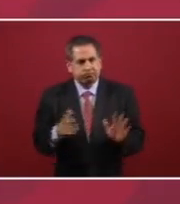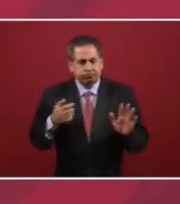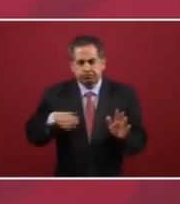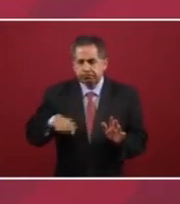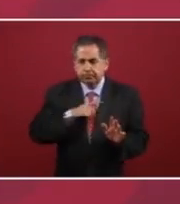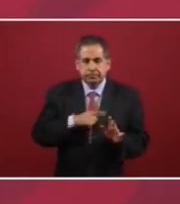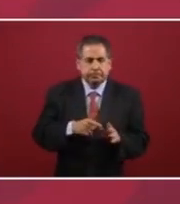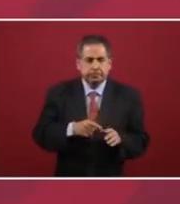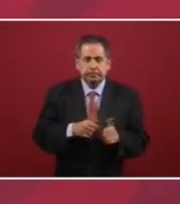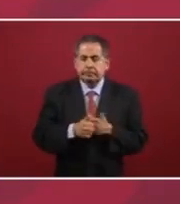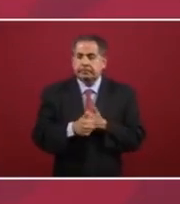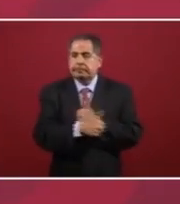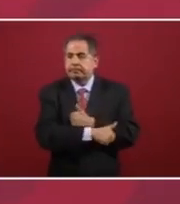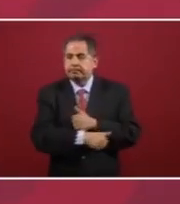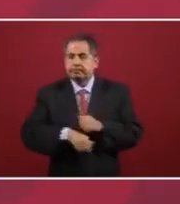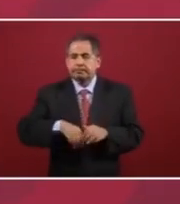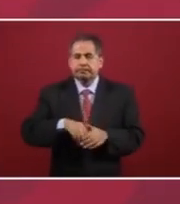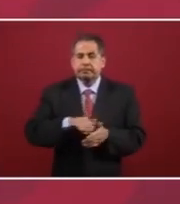tapadera